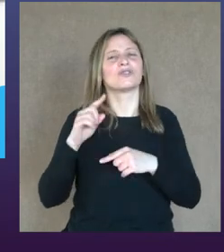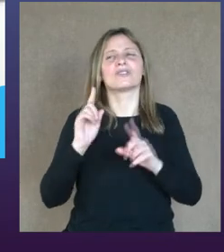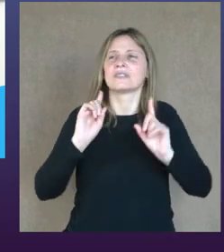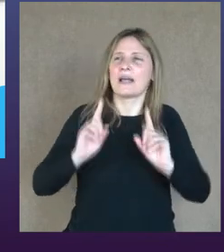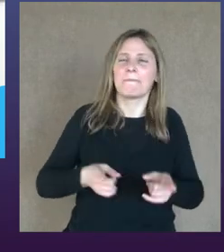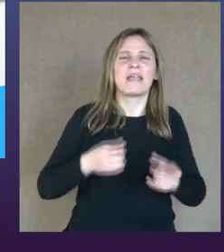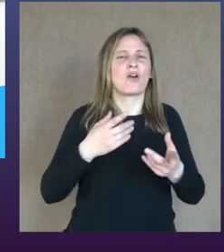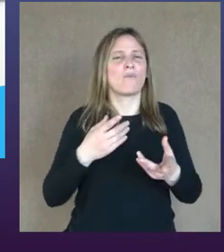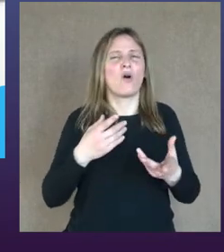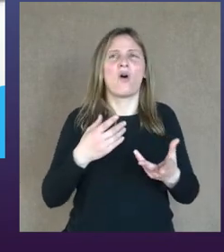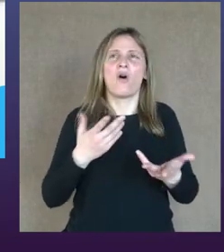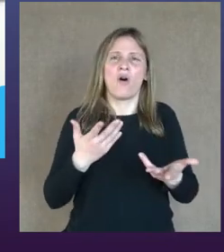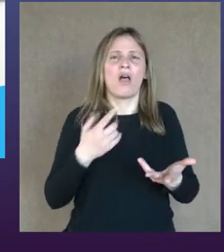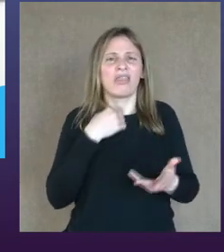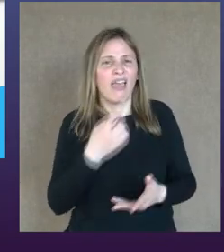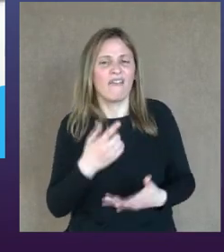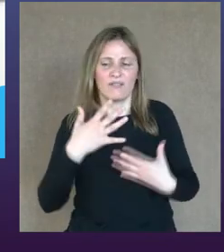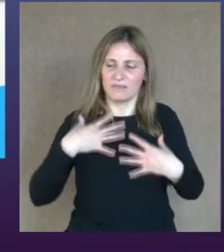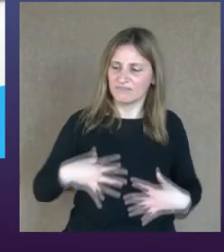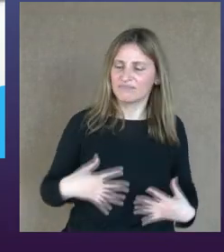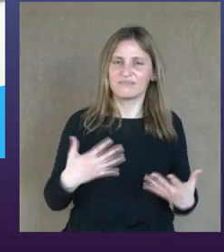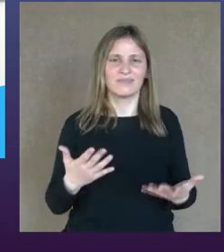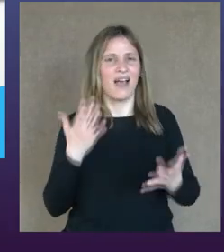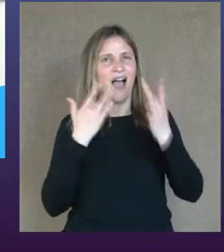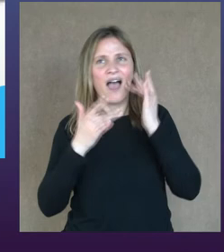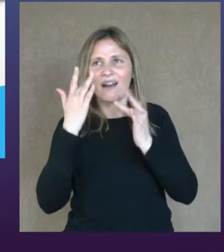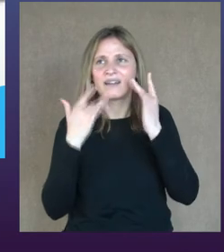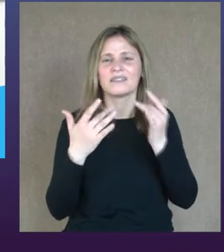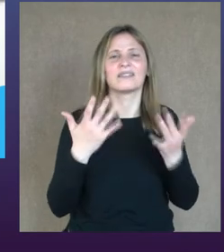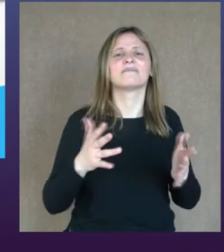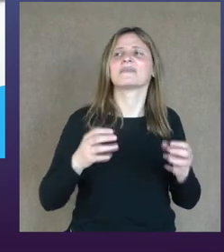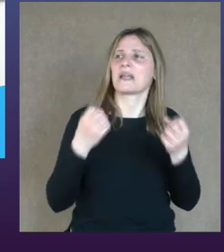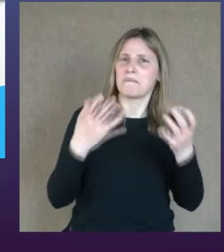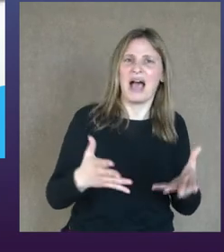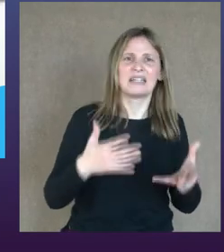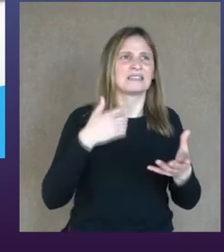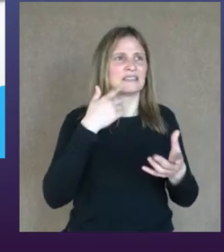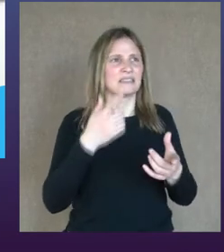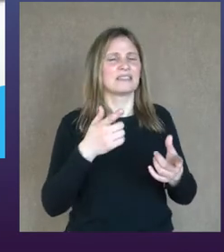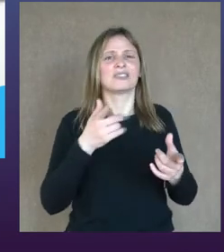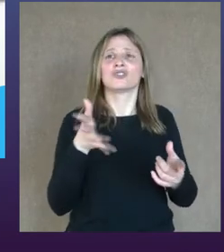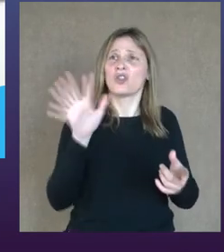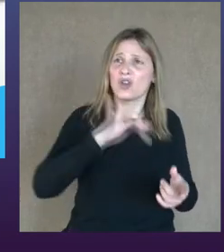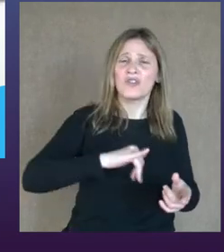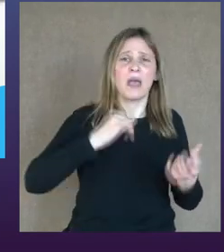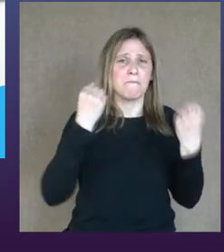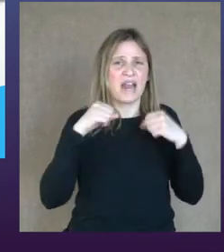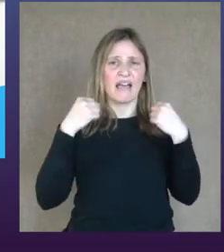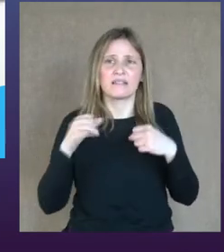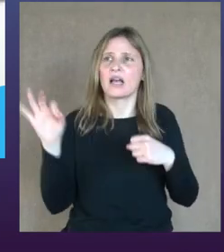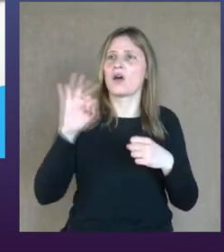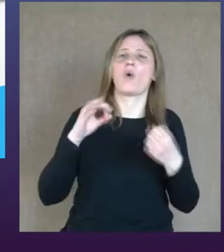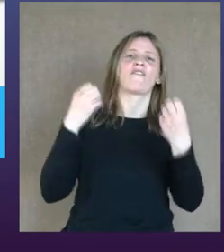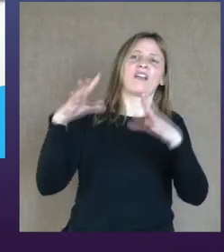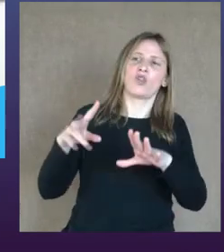con la fragilidad, ¿no? La fragilidad de nuestro arte también, de bueno, ¿qué pasa si seguir vocalizando todos los días o si abandonarse un